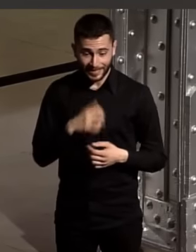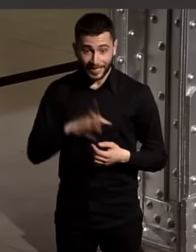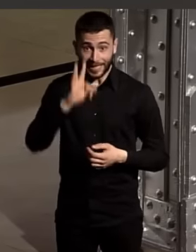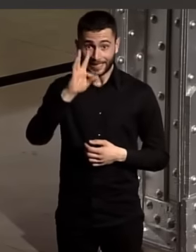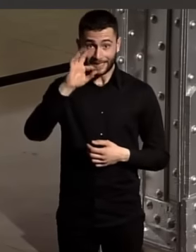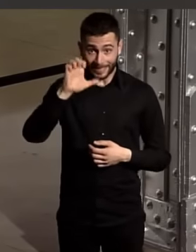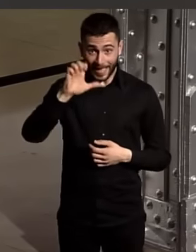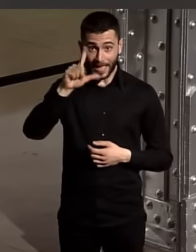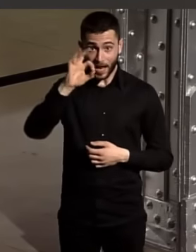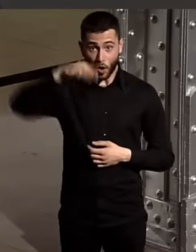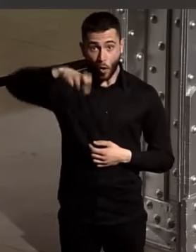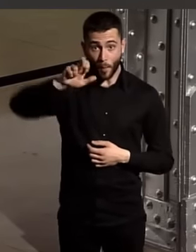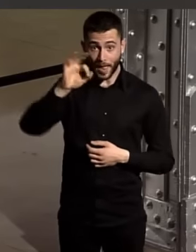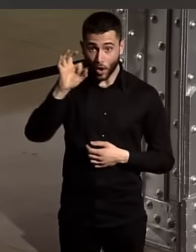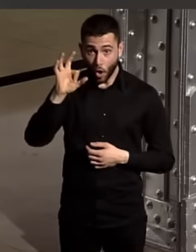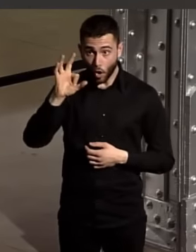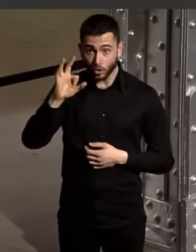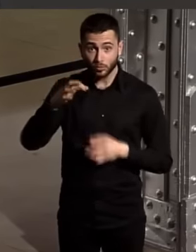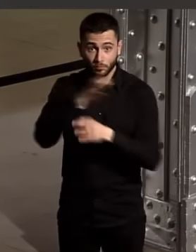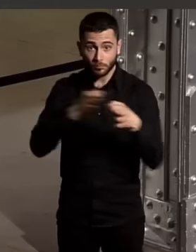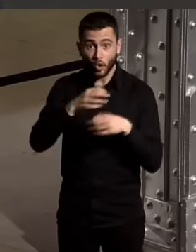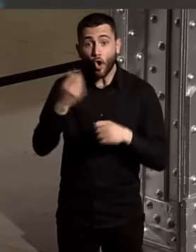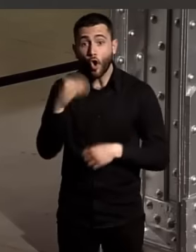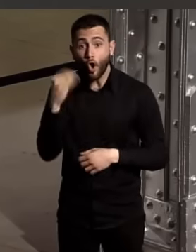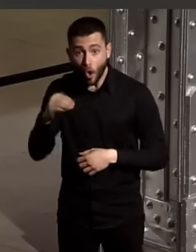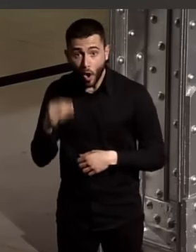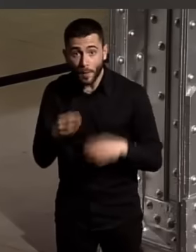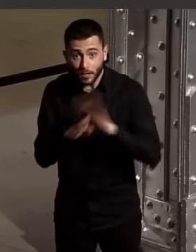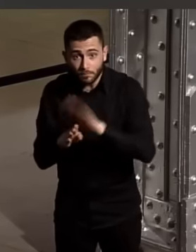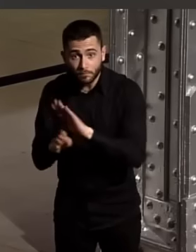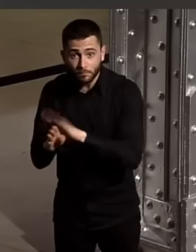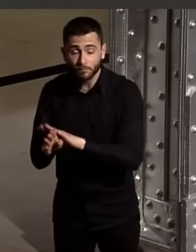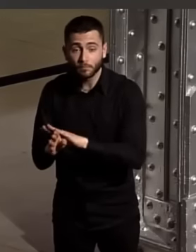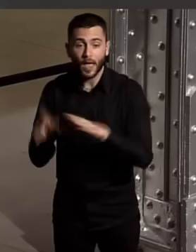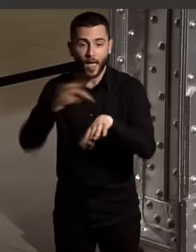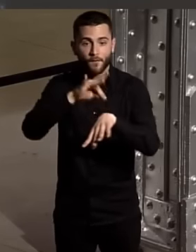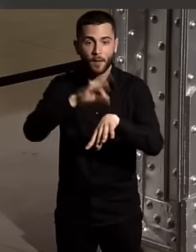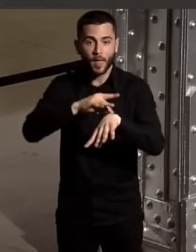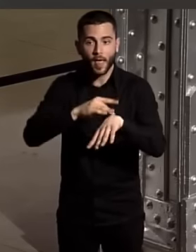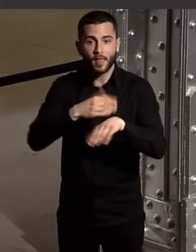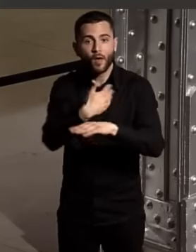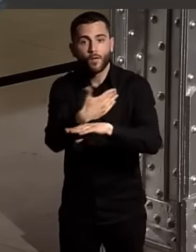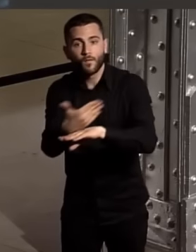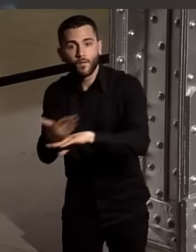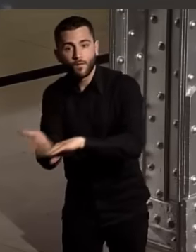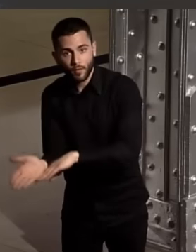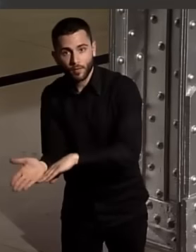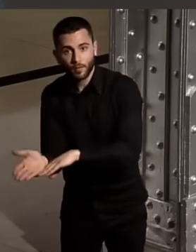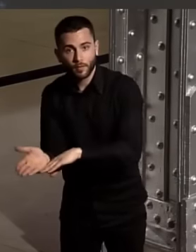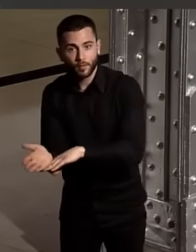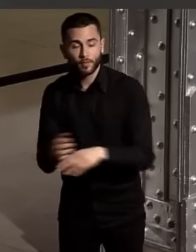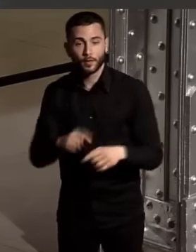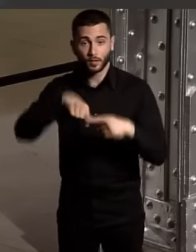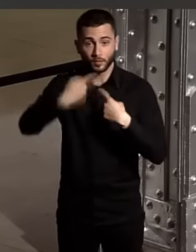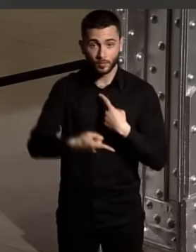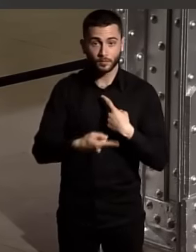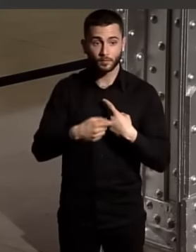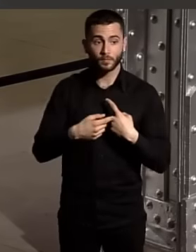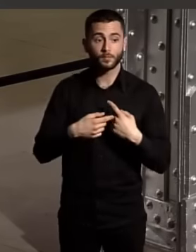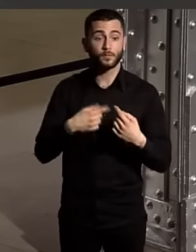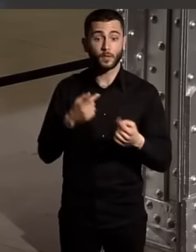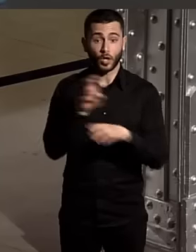jóvenes Eh Esto era suficiente para retrasar muchas enfermedades Y como efecto secundario alargar también la vida